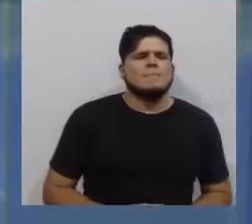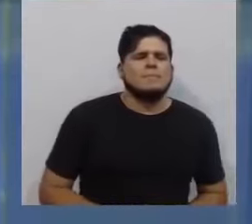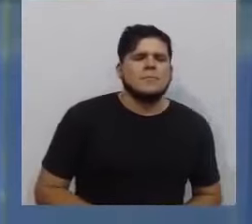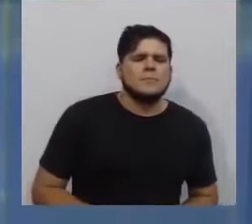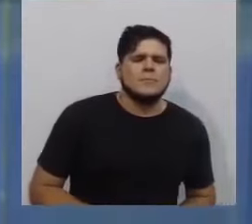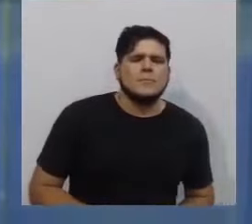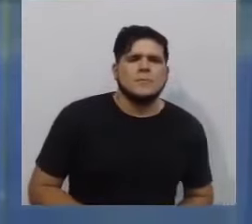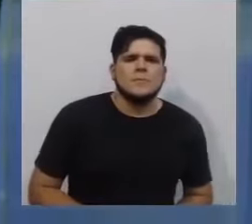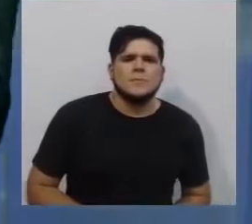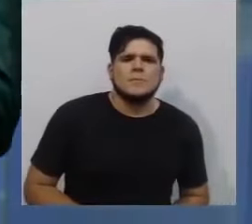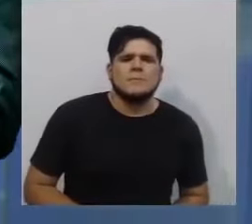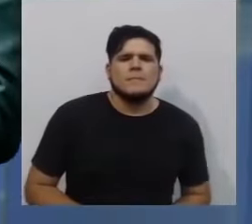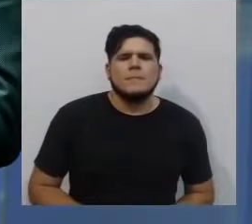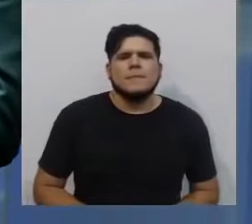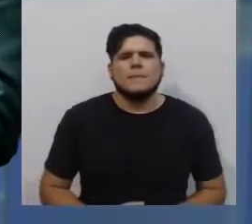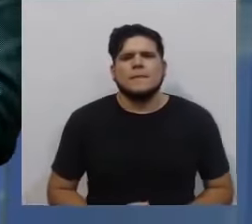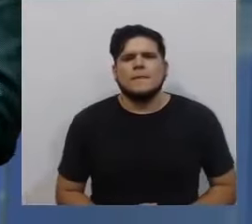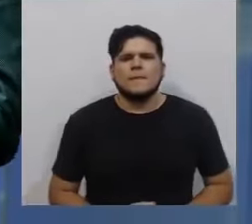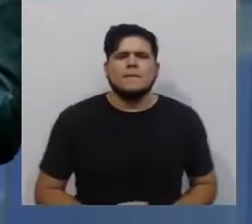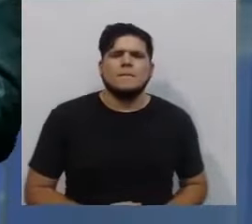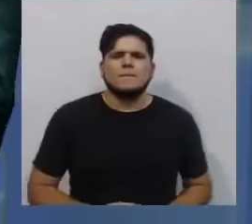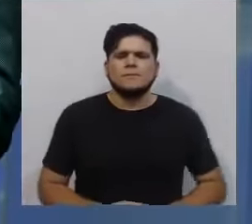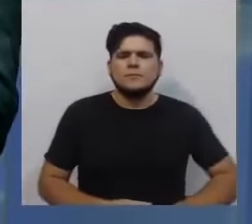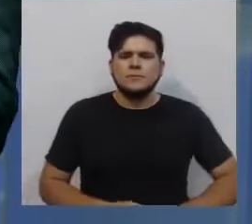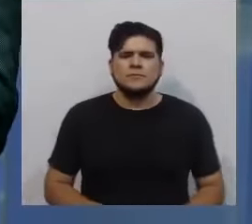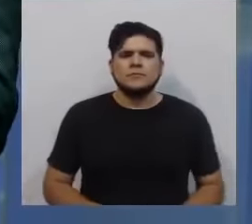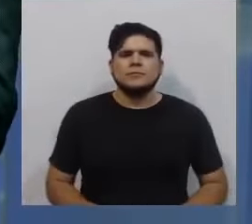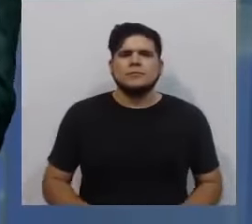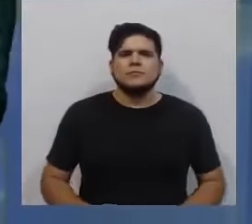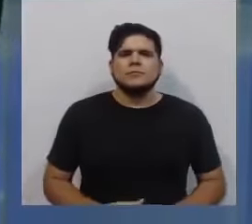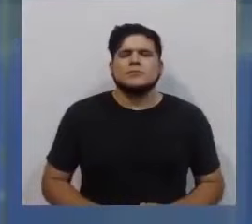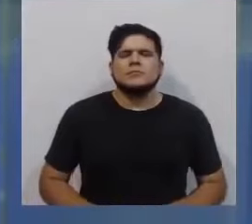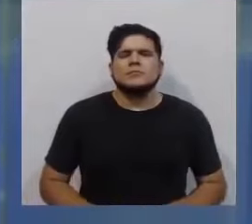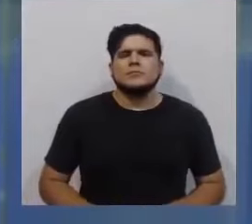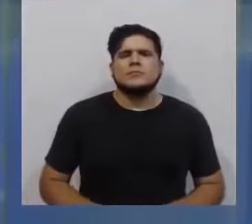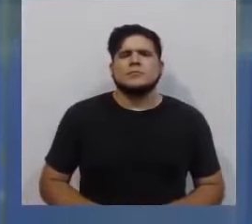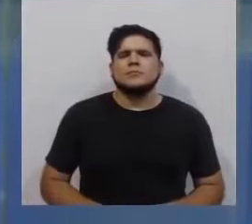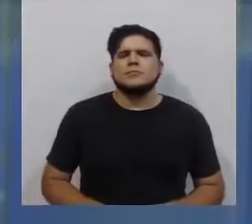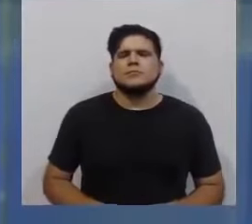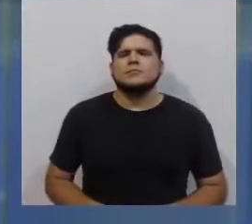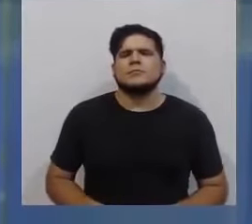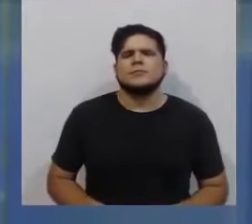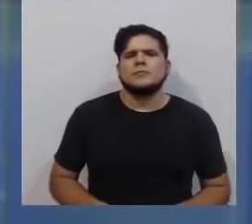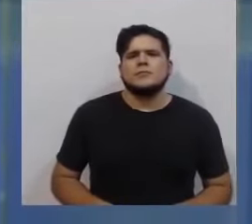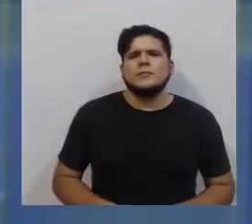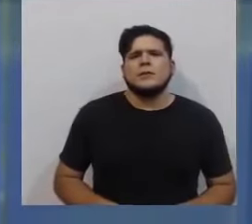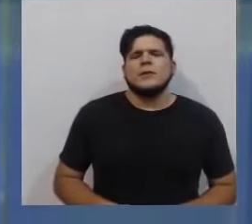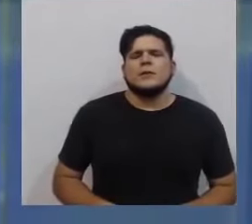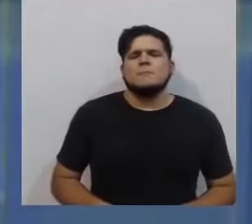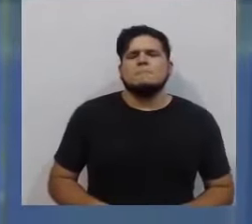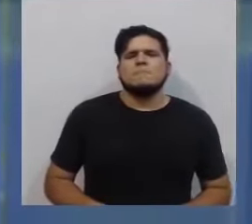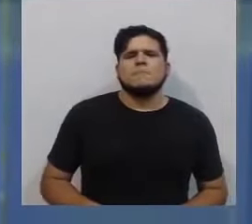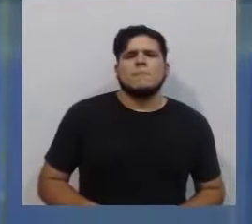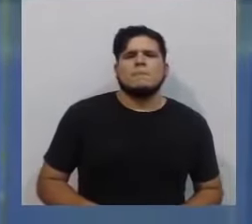que cuando llegó el momento en donde lo de acá no le pudo ayudar entró en desesperación pues la gente